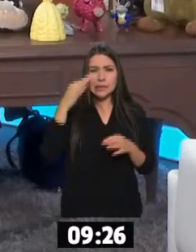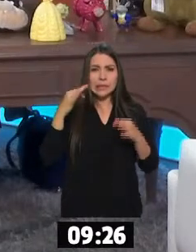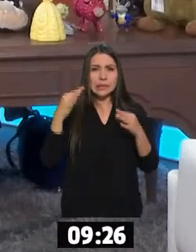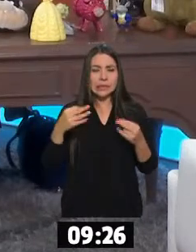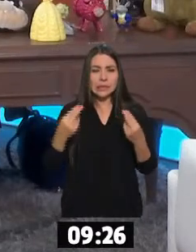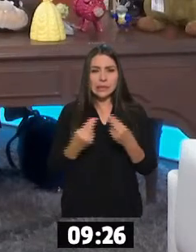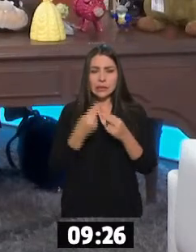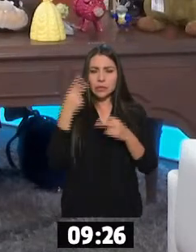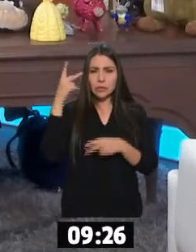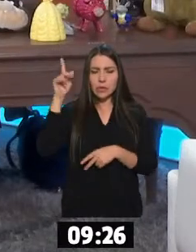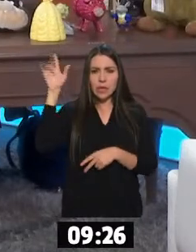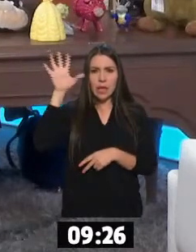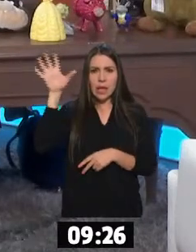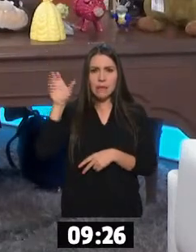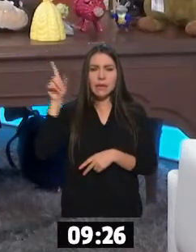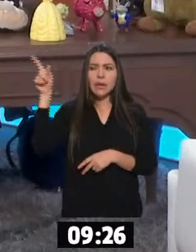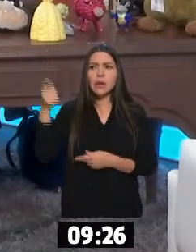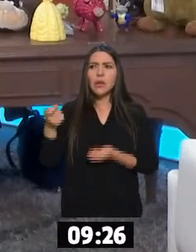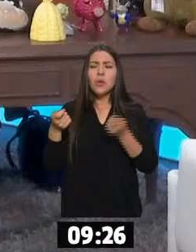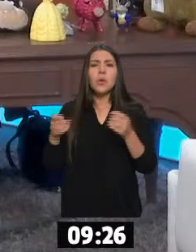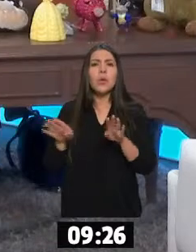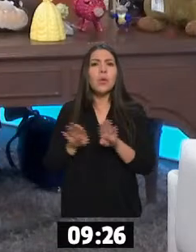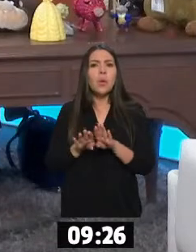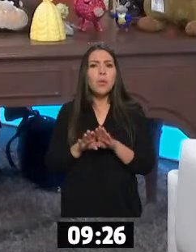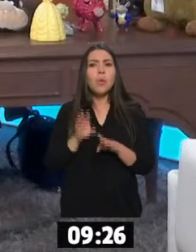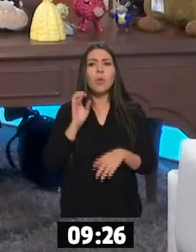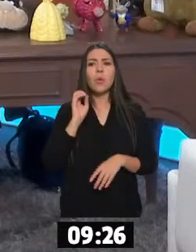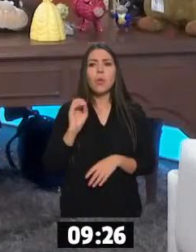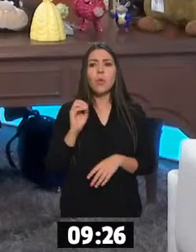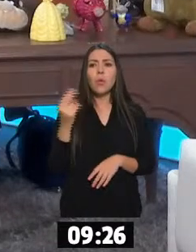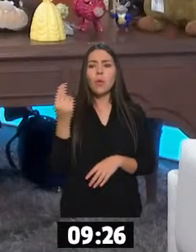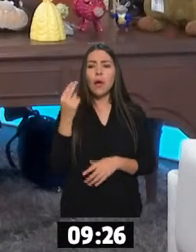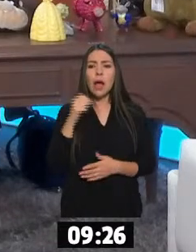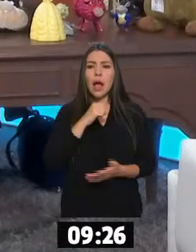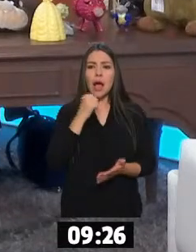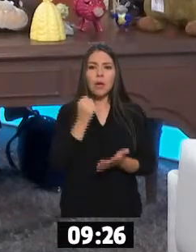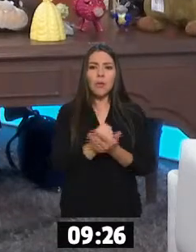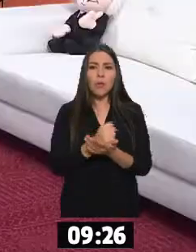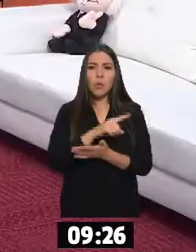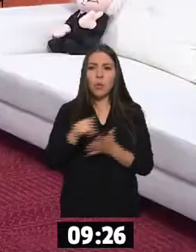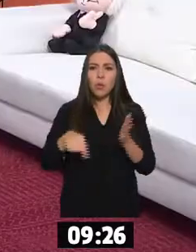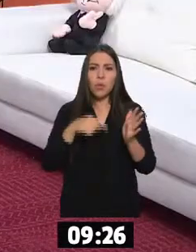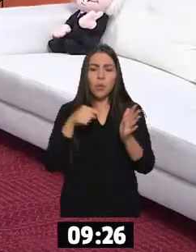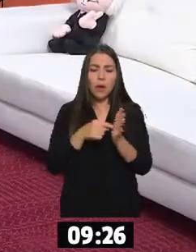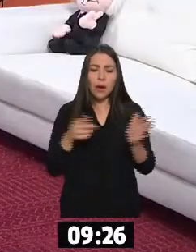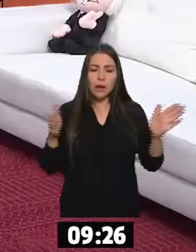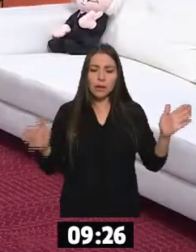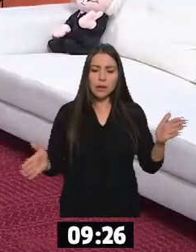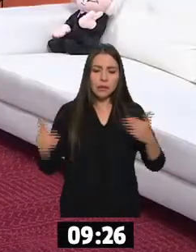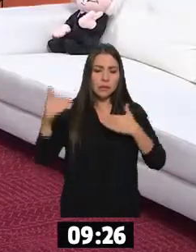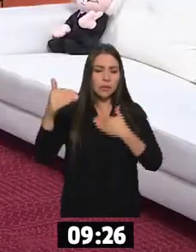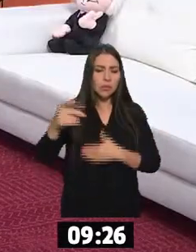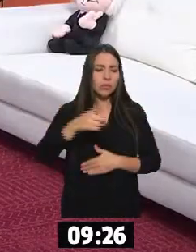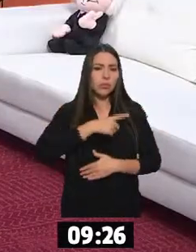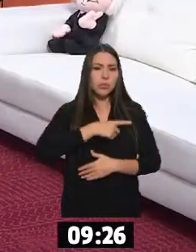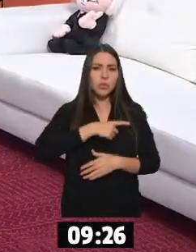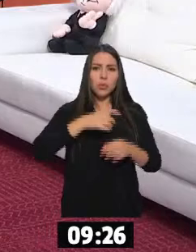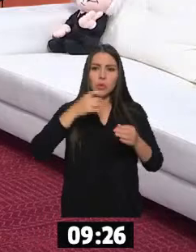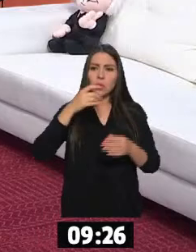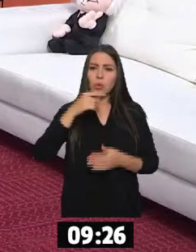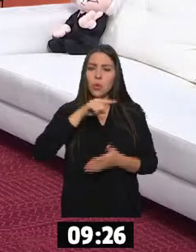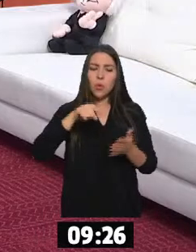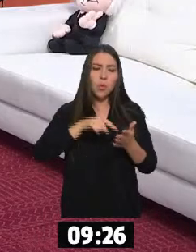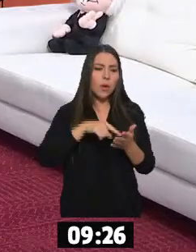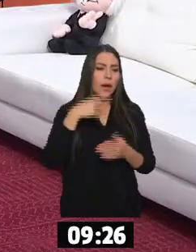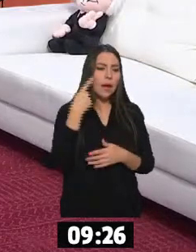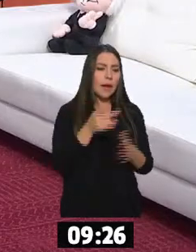hicieron para controlarlo? ¿O tendría que ser como de cultivo, vamos? O sea, se supone que tenerla es de cultivo, en zonas nomás de tilapia.